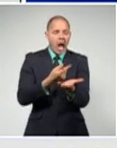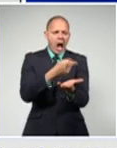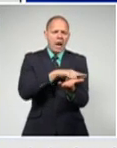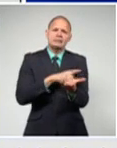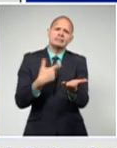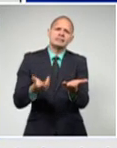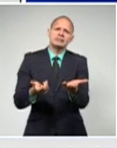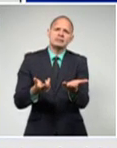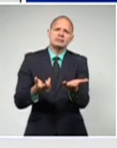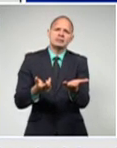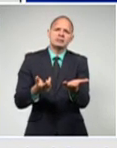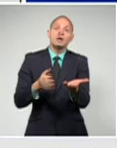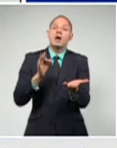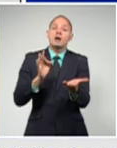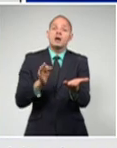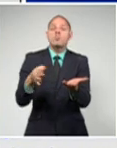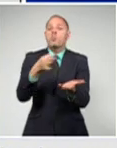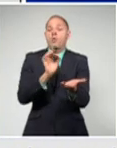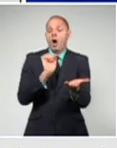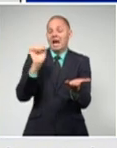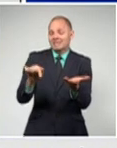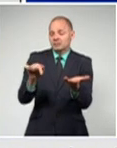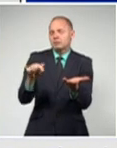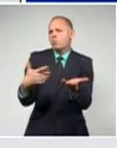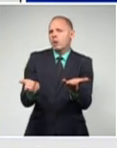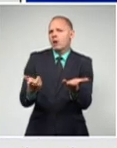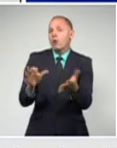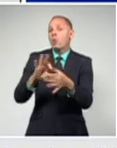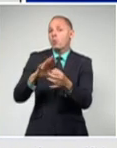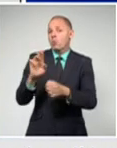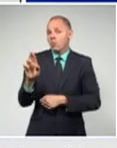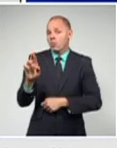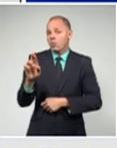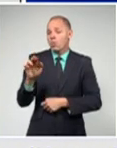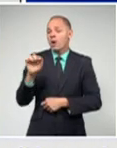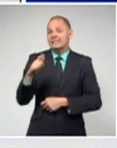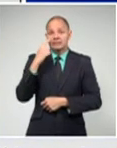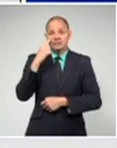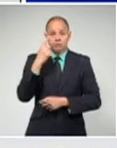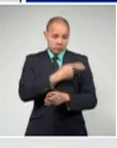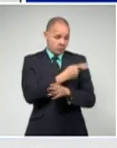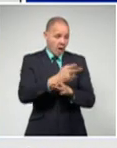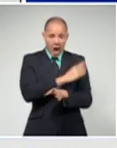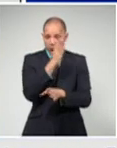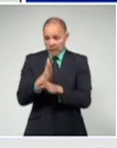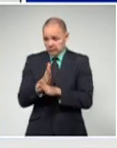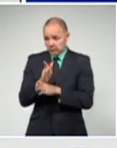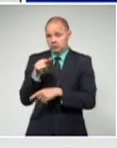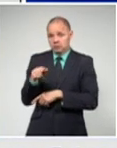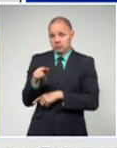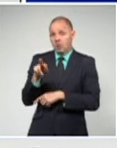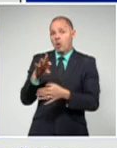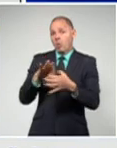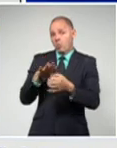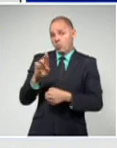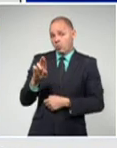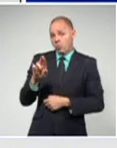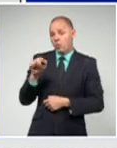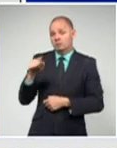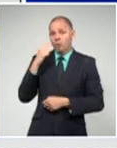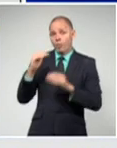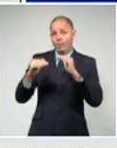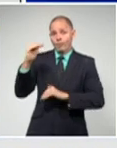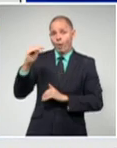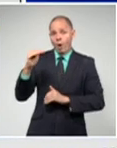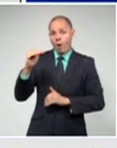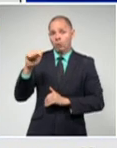el municipio de Guáimaro, en la tasa acumulada de los últimos 15 días, pues queda en el primer lugar en